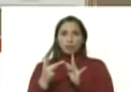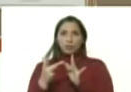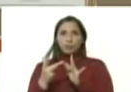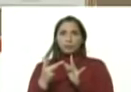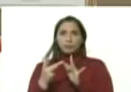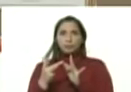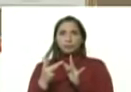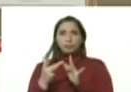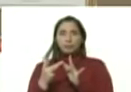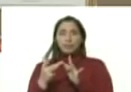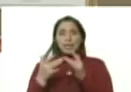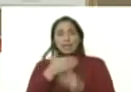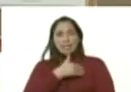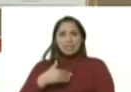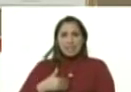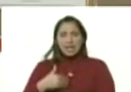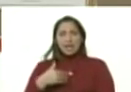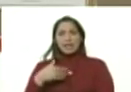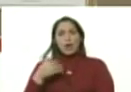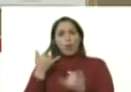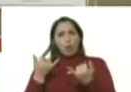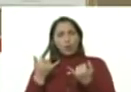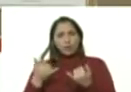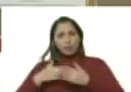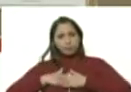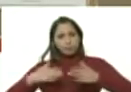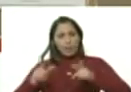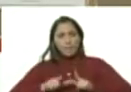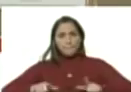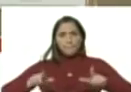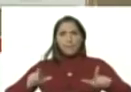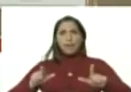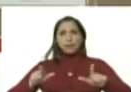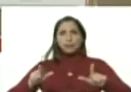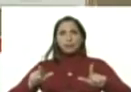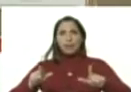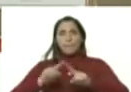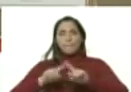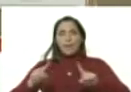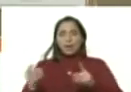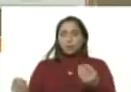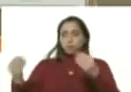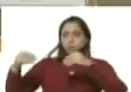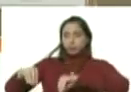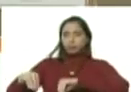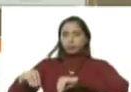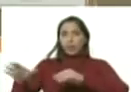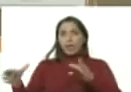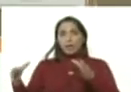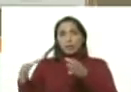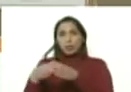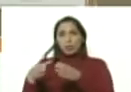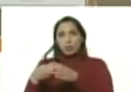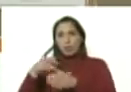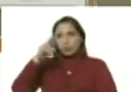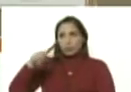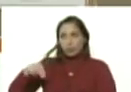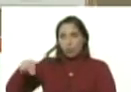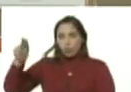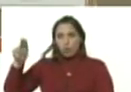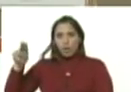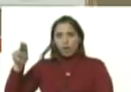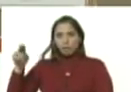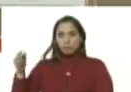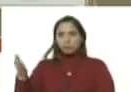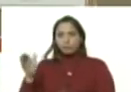prefiere en este momento cederle el espacio a la negociación con el equipo de Noruega como mediador para